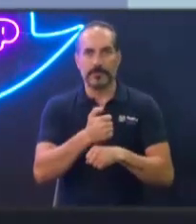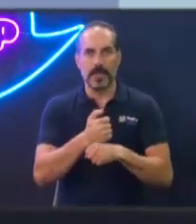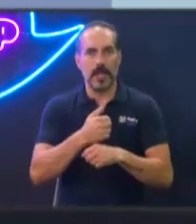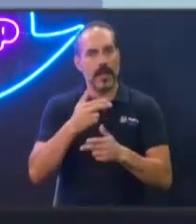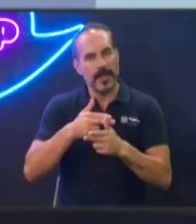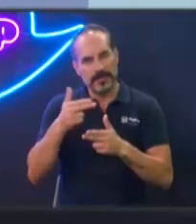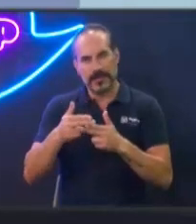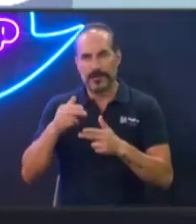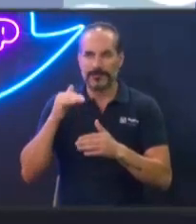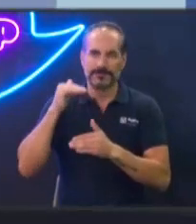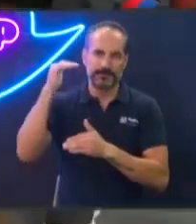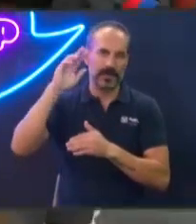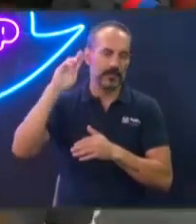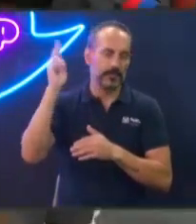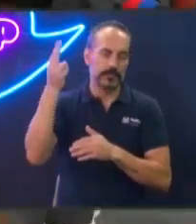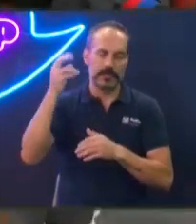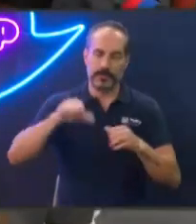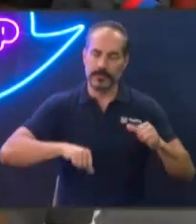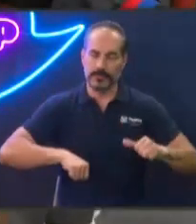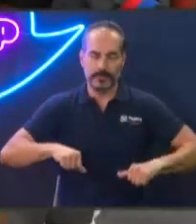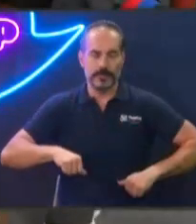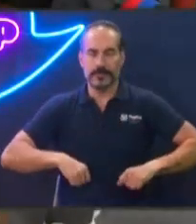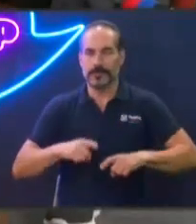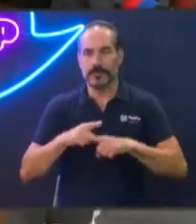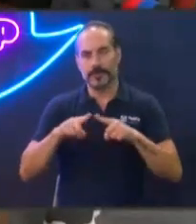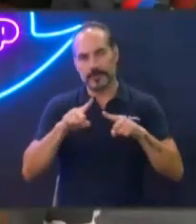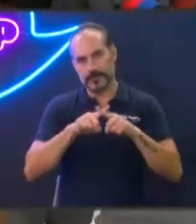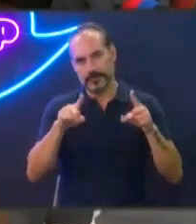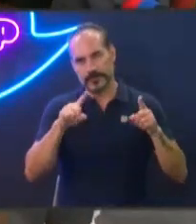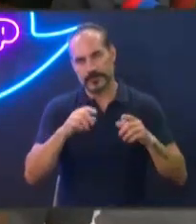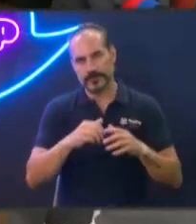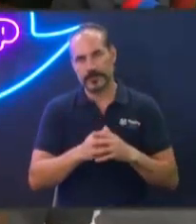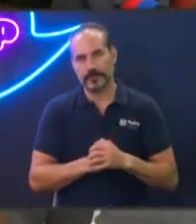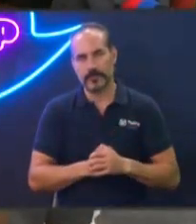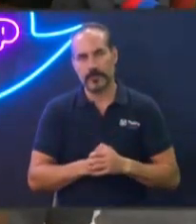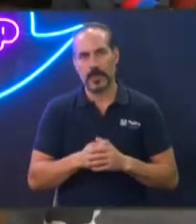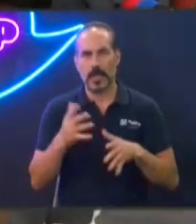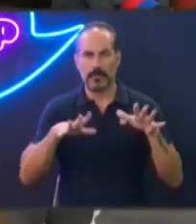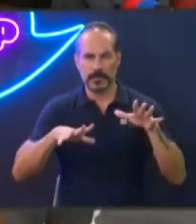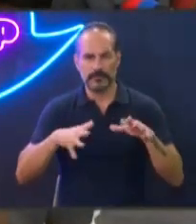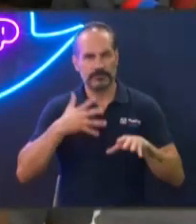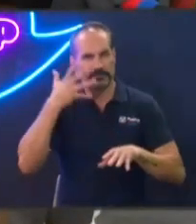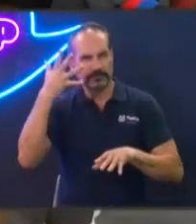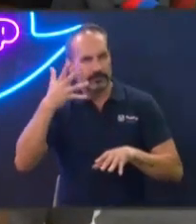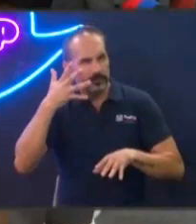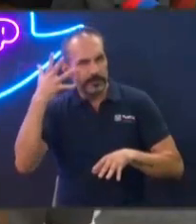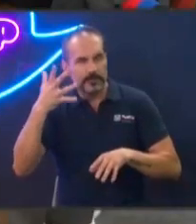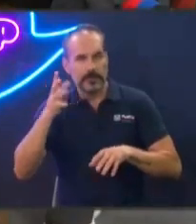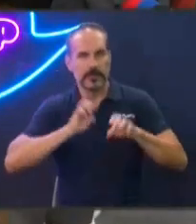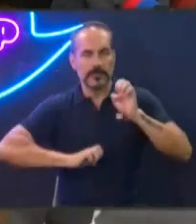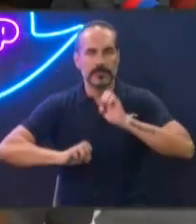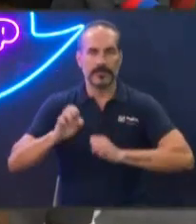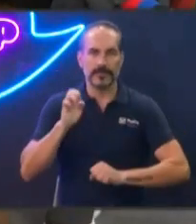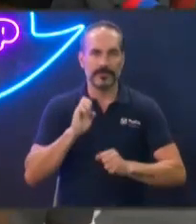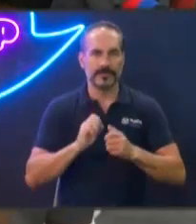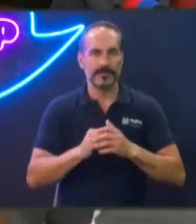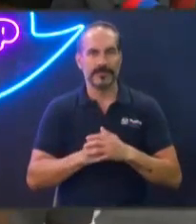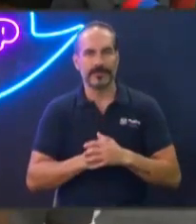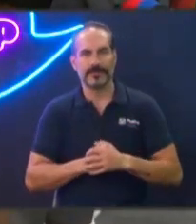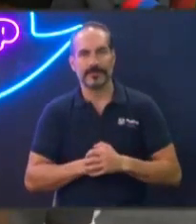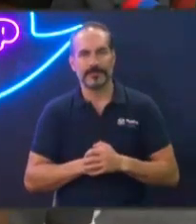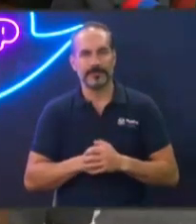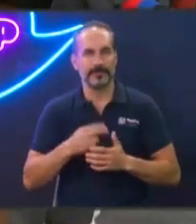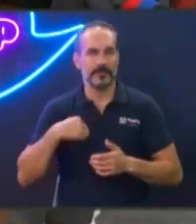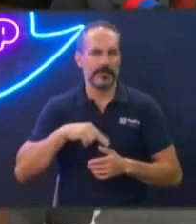en este tipo de actividades normalmente Pues estamos acostumbrados que pues este tipo de de eventos pues ya es este en